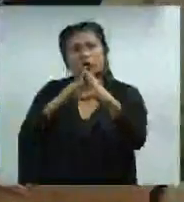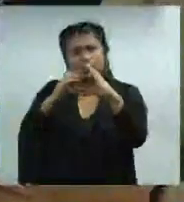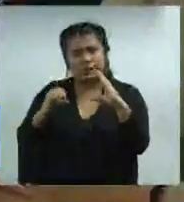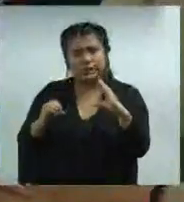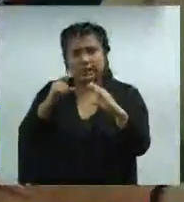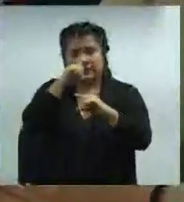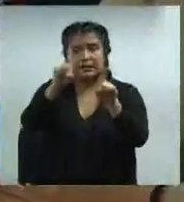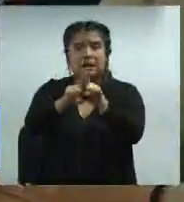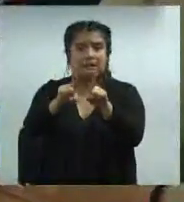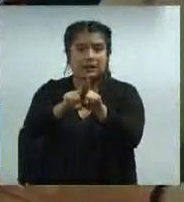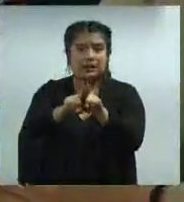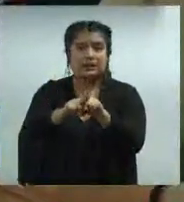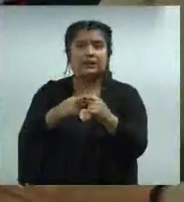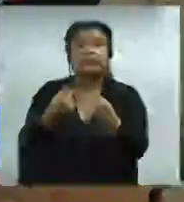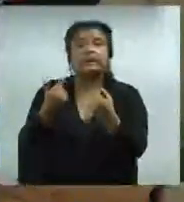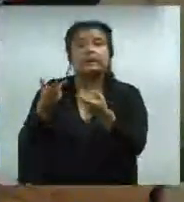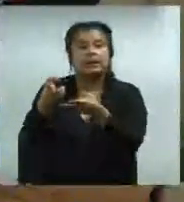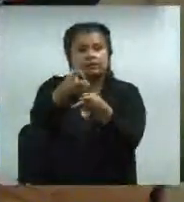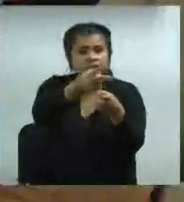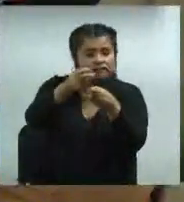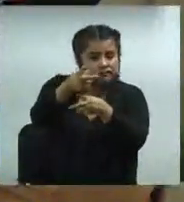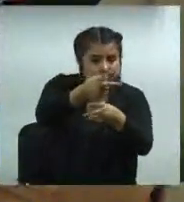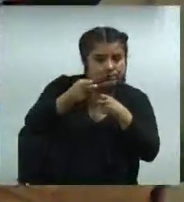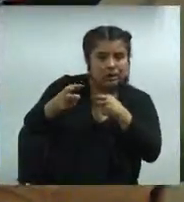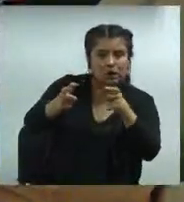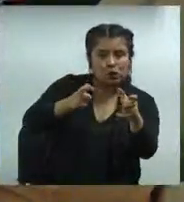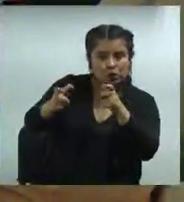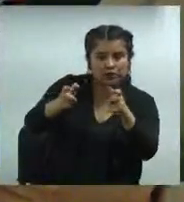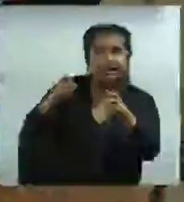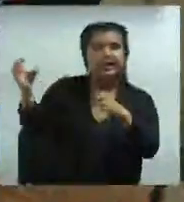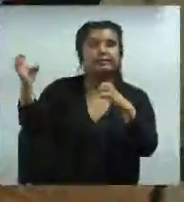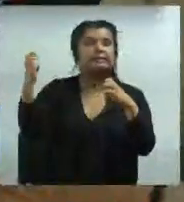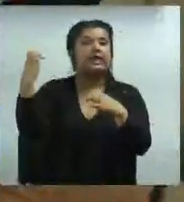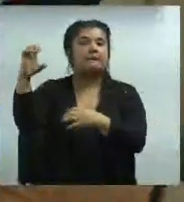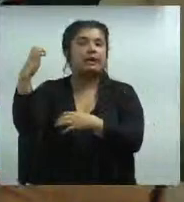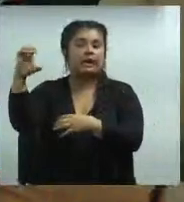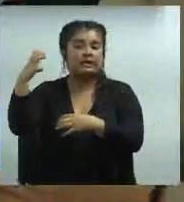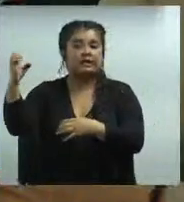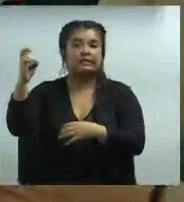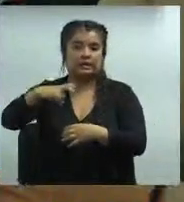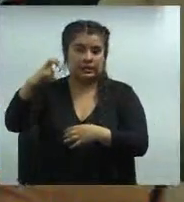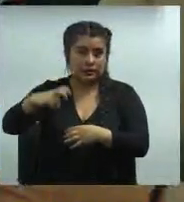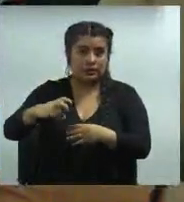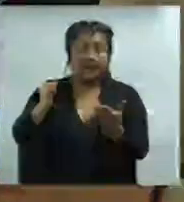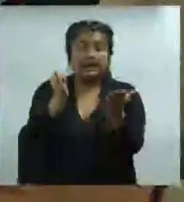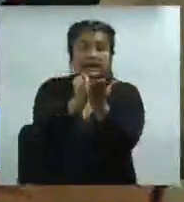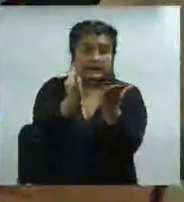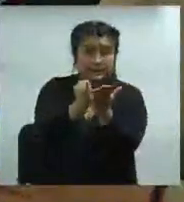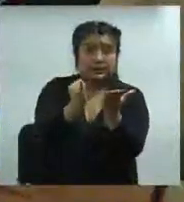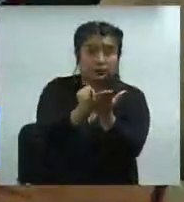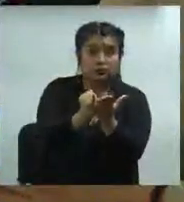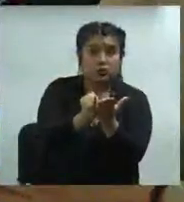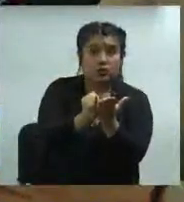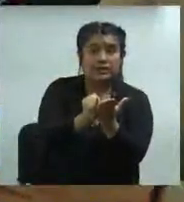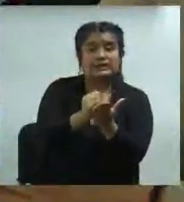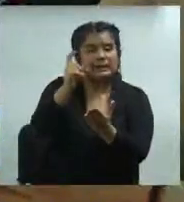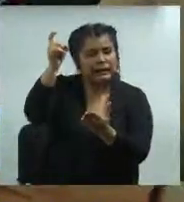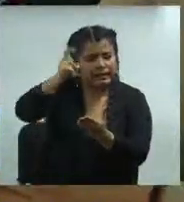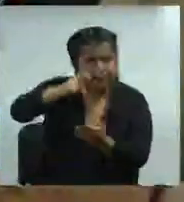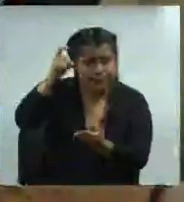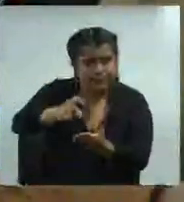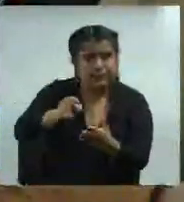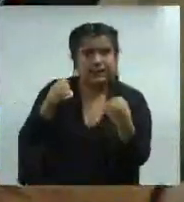que cubra y que coordine las emergencias como realmente se necesitan, que ponga a las instituciones a hacer el trabajo como